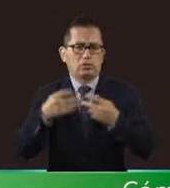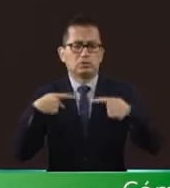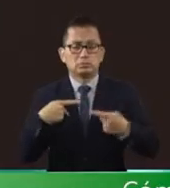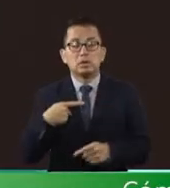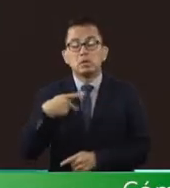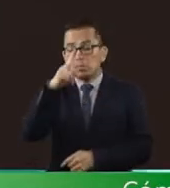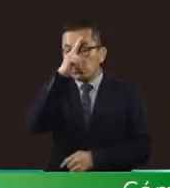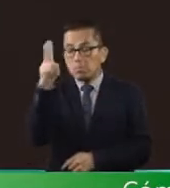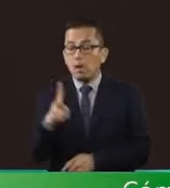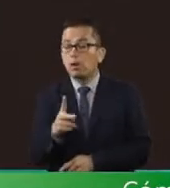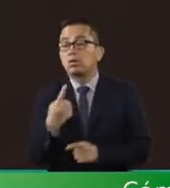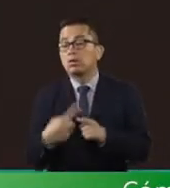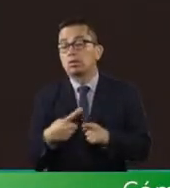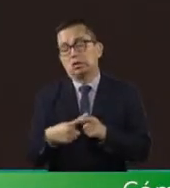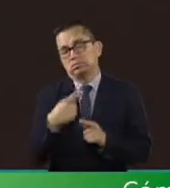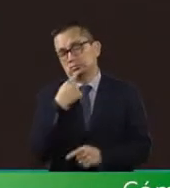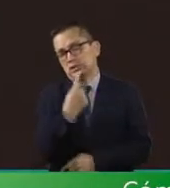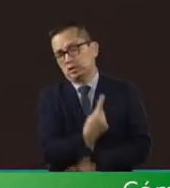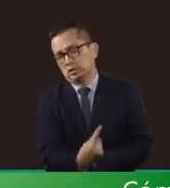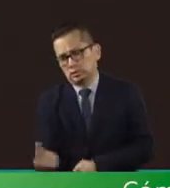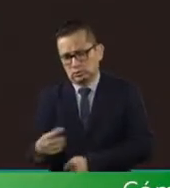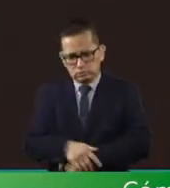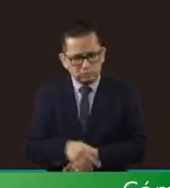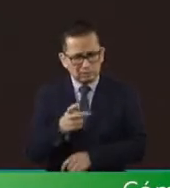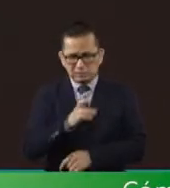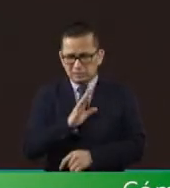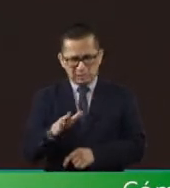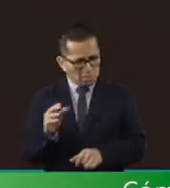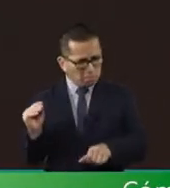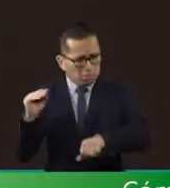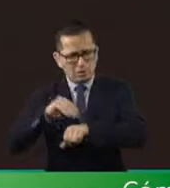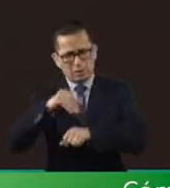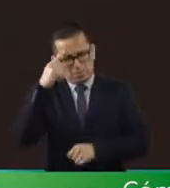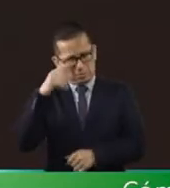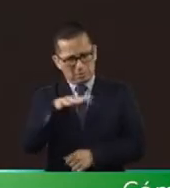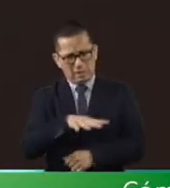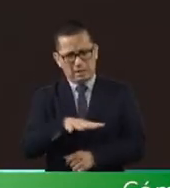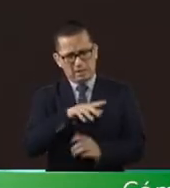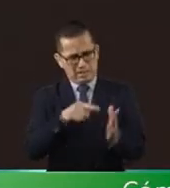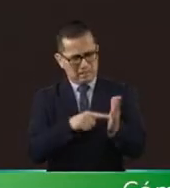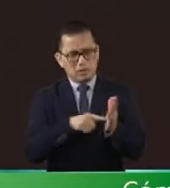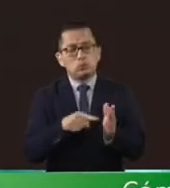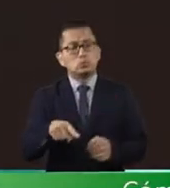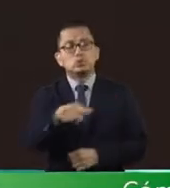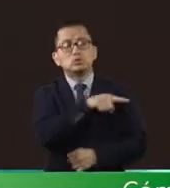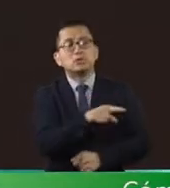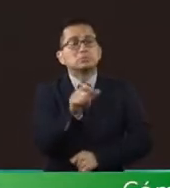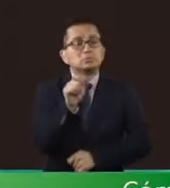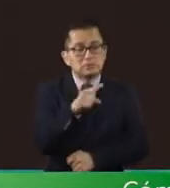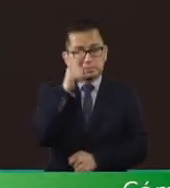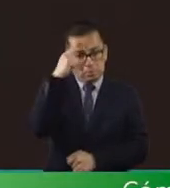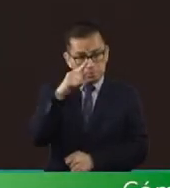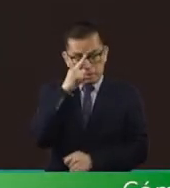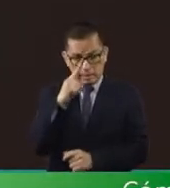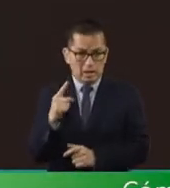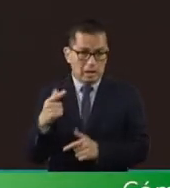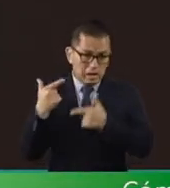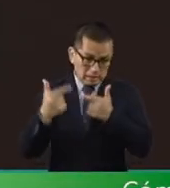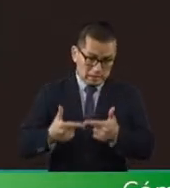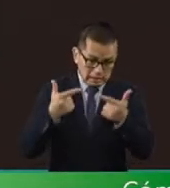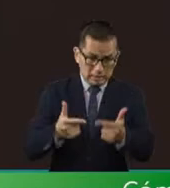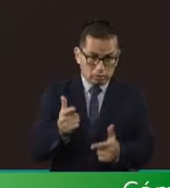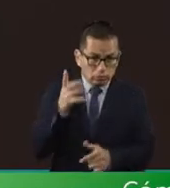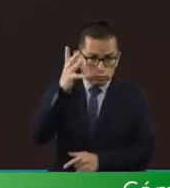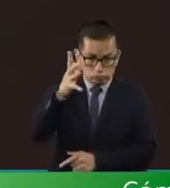perjudicadas le están clavando un clavo más a la mua pule por ustedes justicia intergeneracional